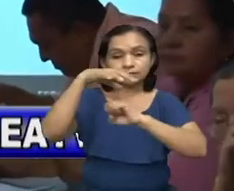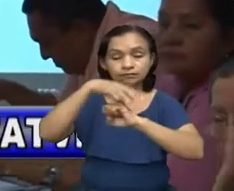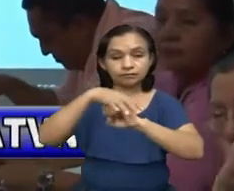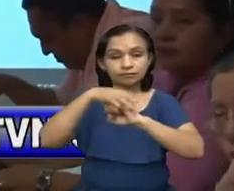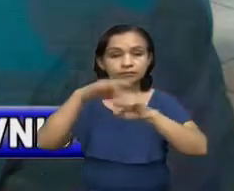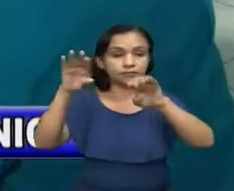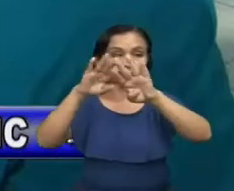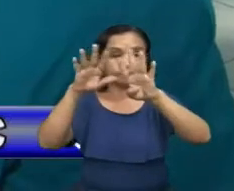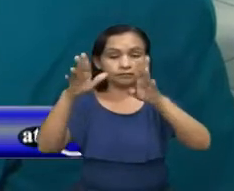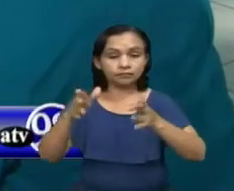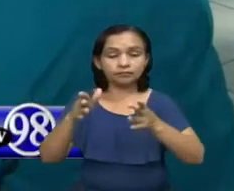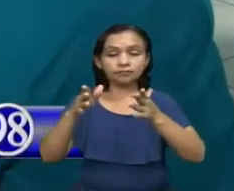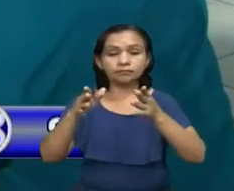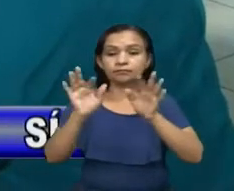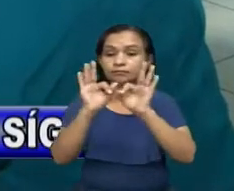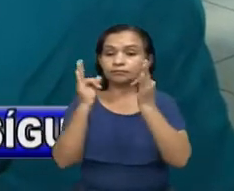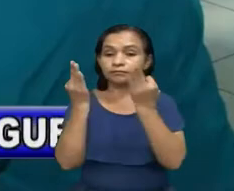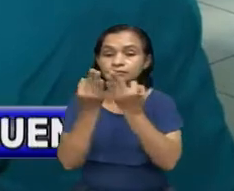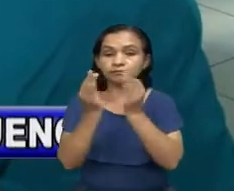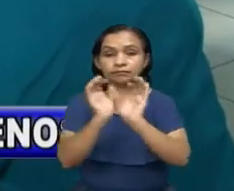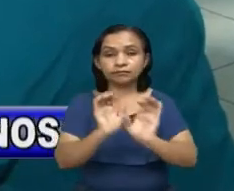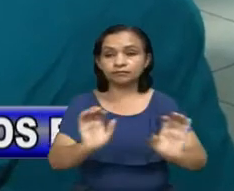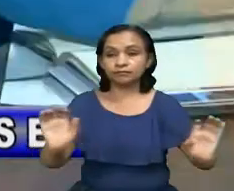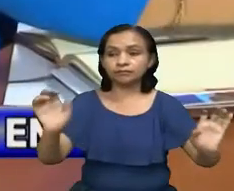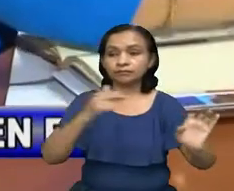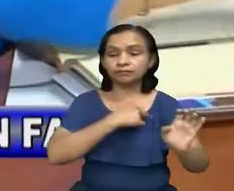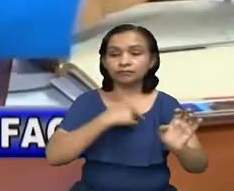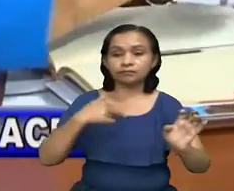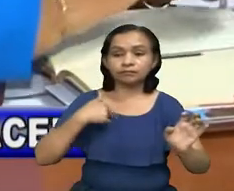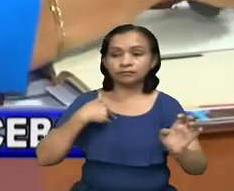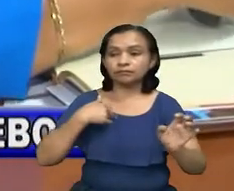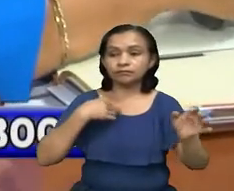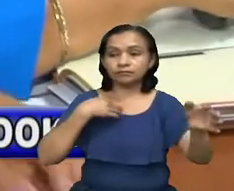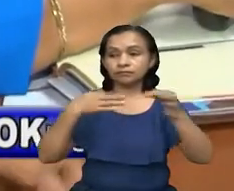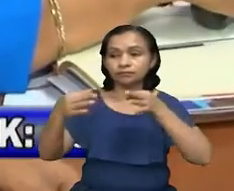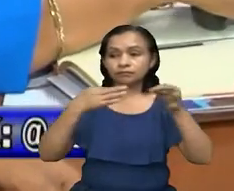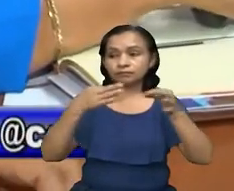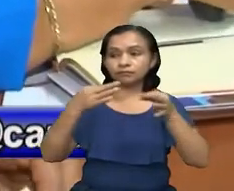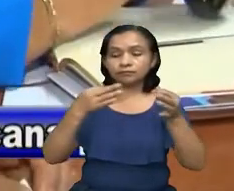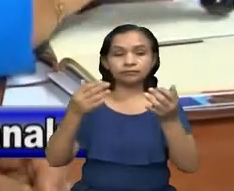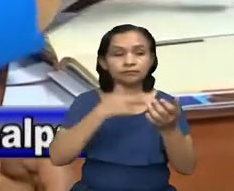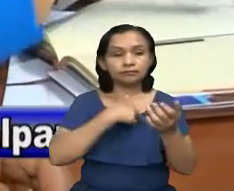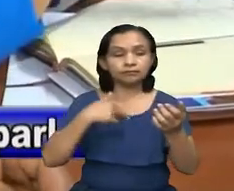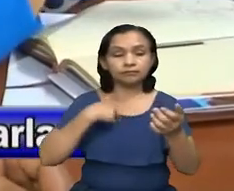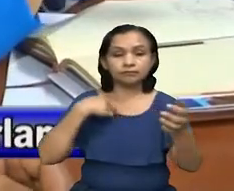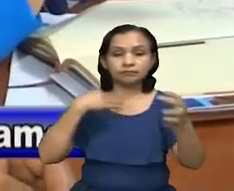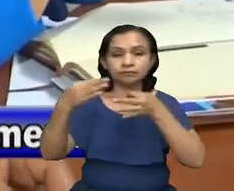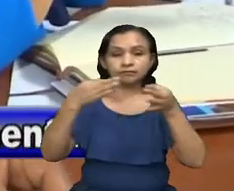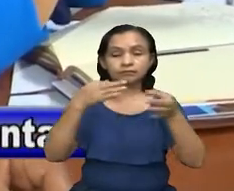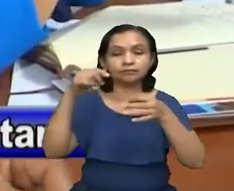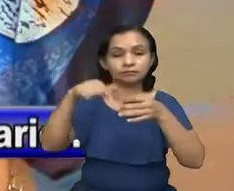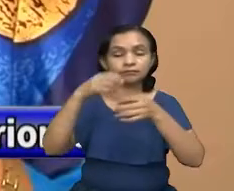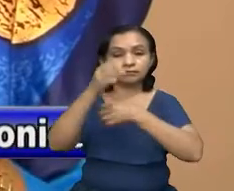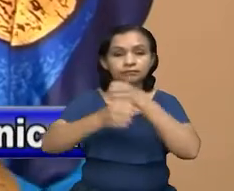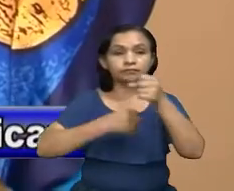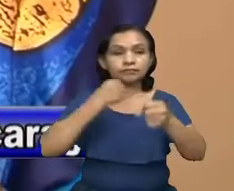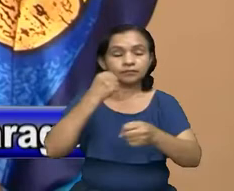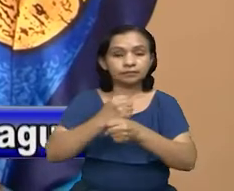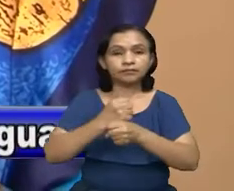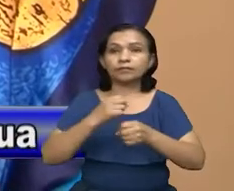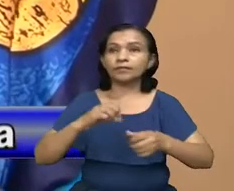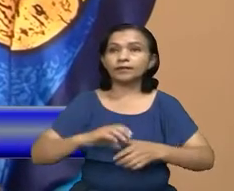de la Mujer, Juventud, Niñez y Familia de la Asamblea Nacional, quien detalló que dicho documento sería publicado para fines de este año.